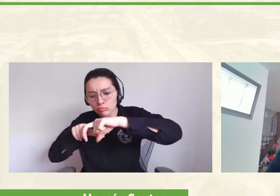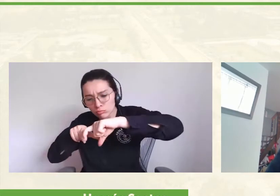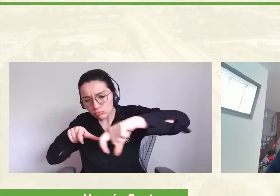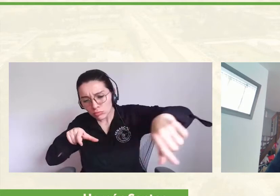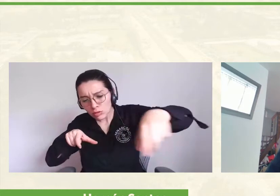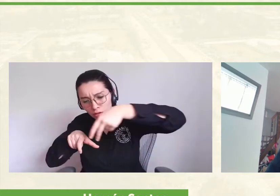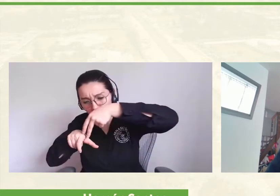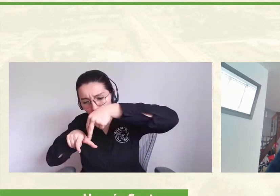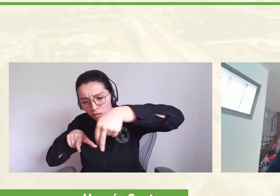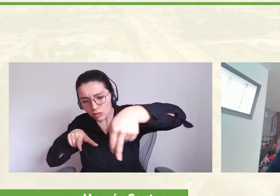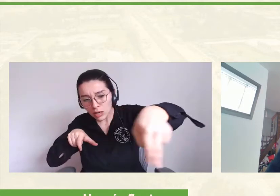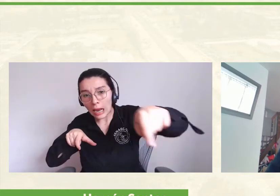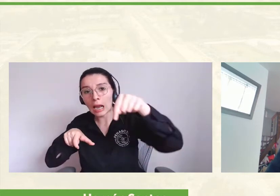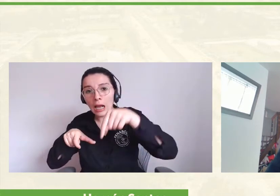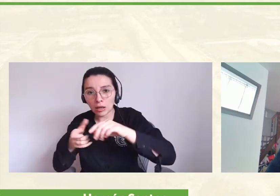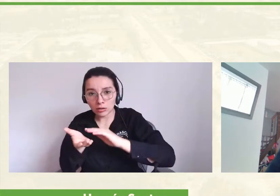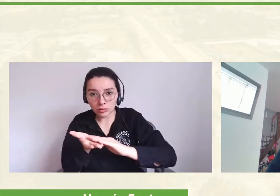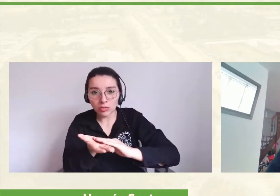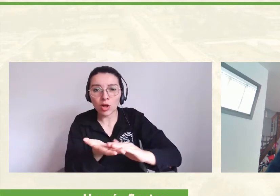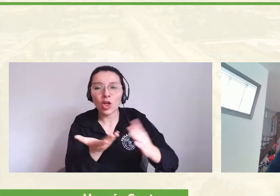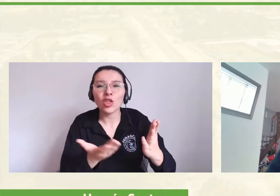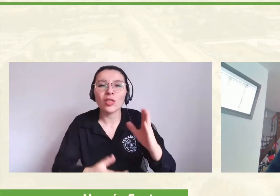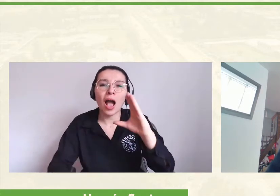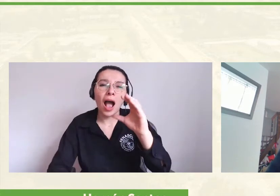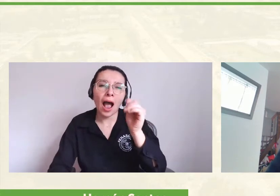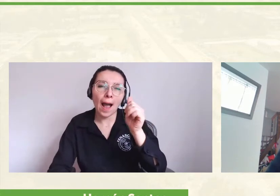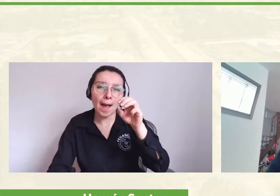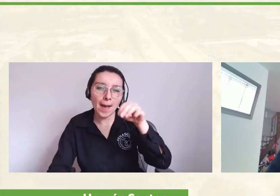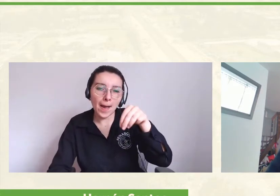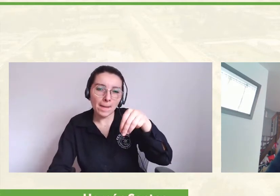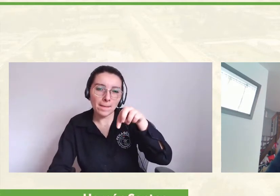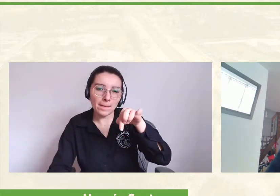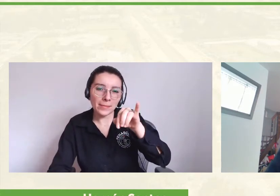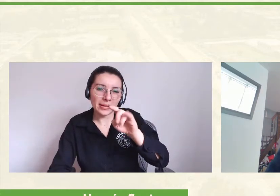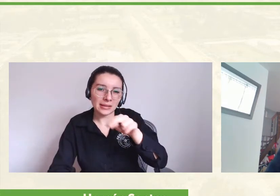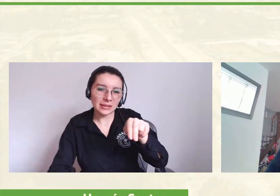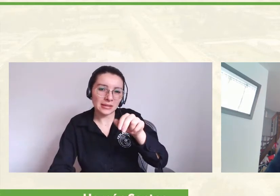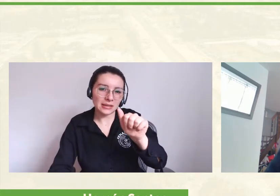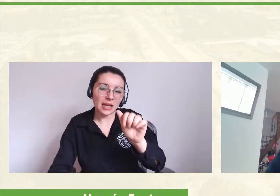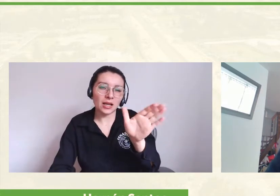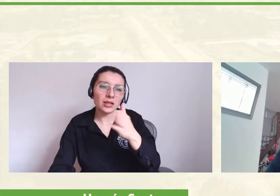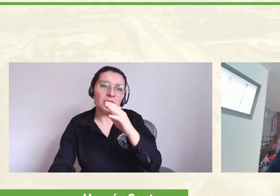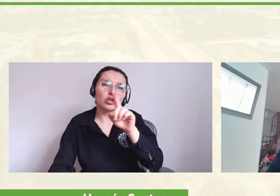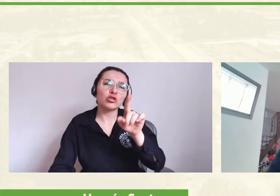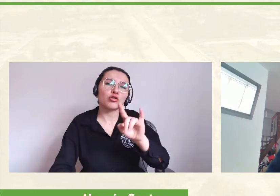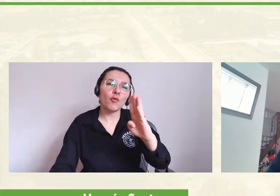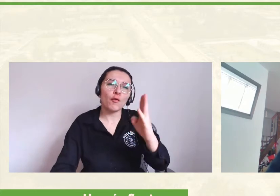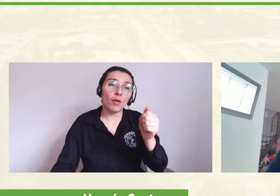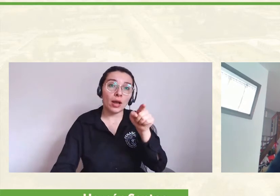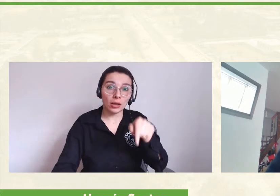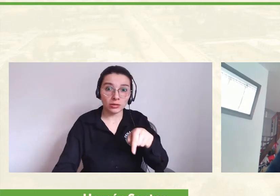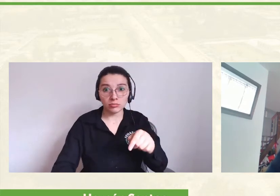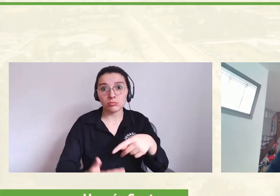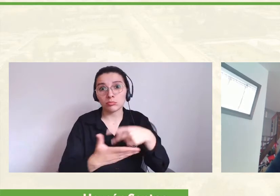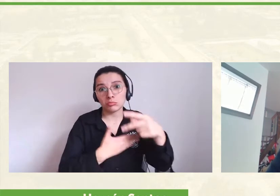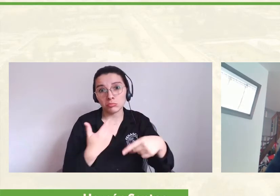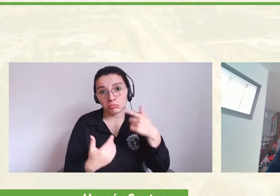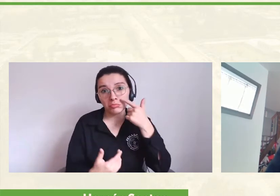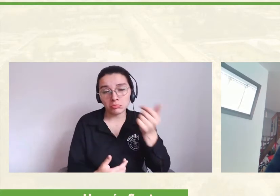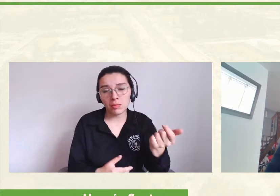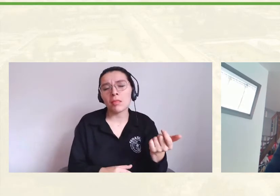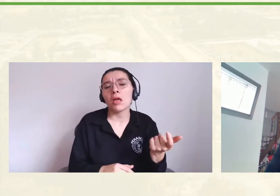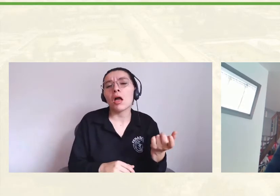participaron, fueron andenes en la campiña de Suba, un proyecto también bastante interesante. Ya yéndonos un poco más hacia el centro de la